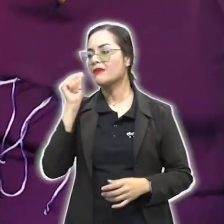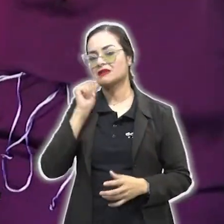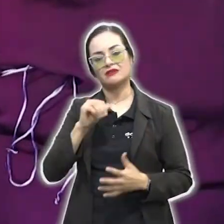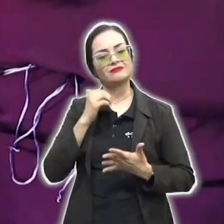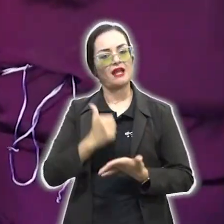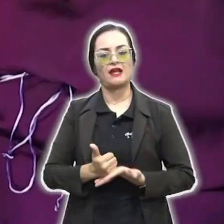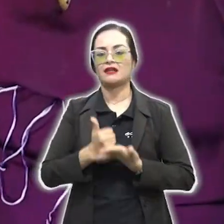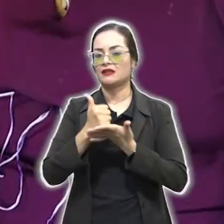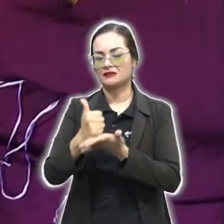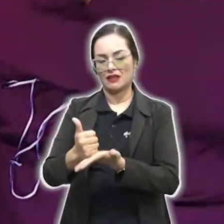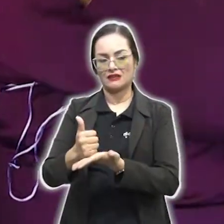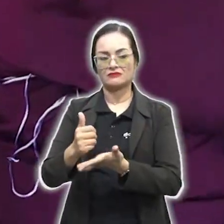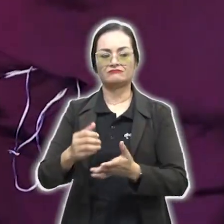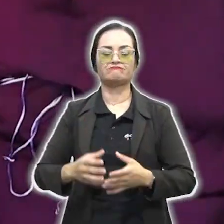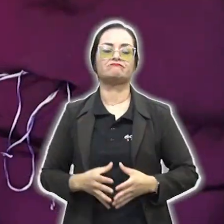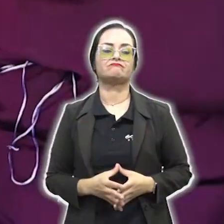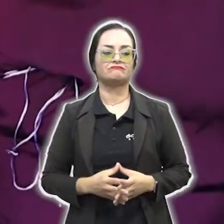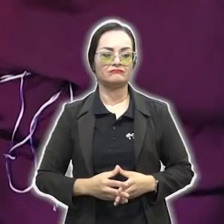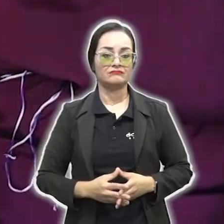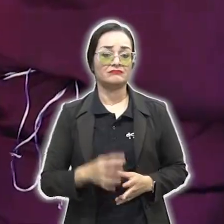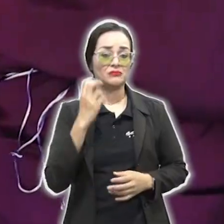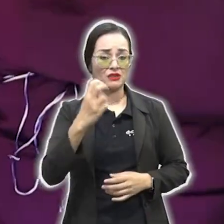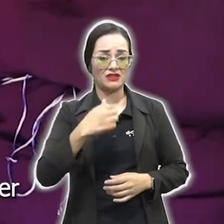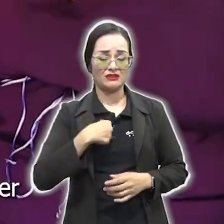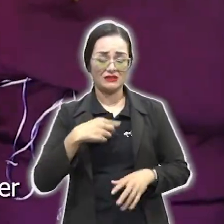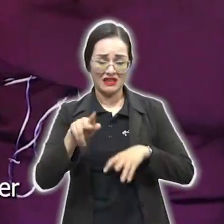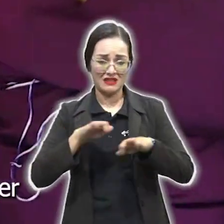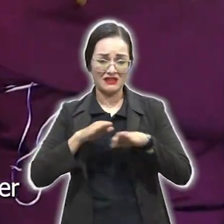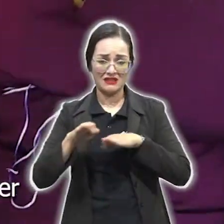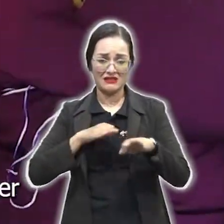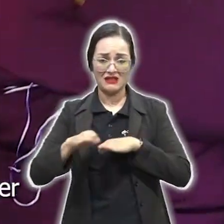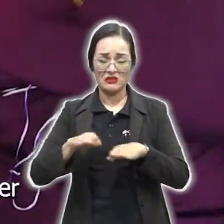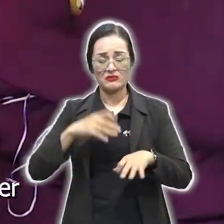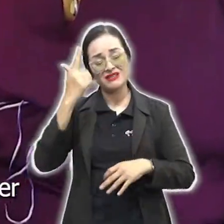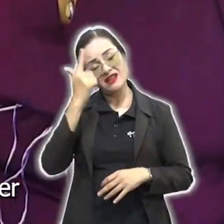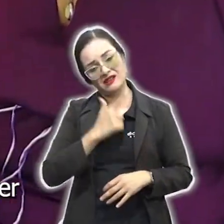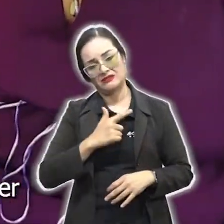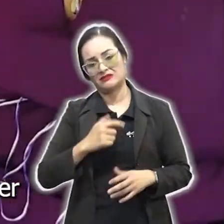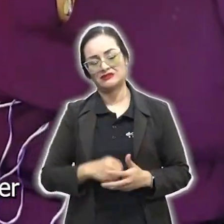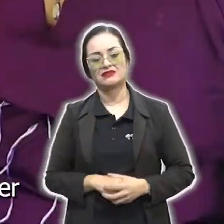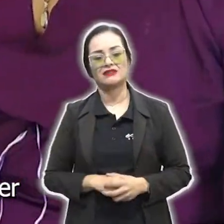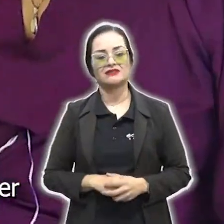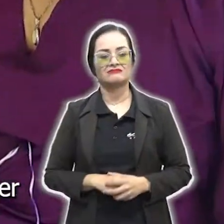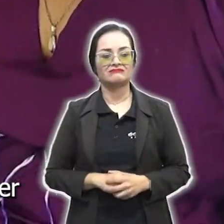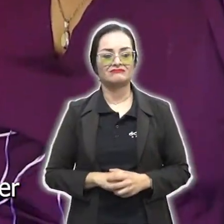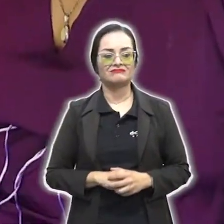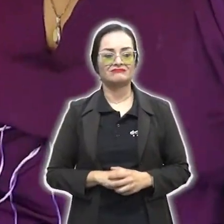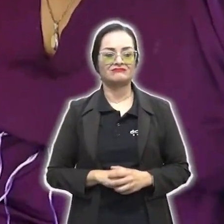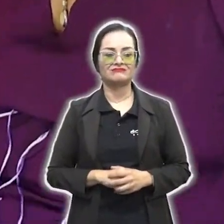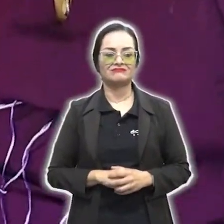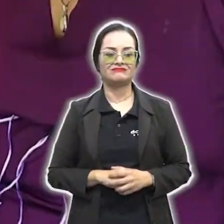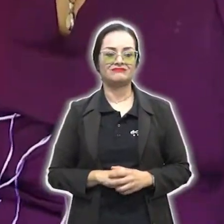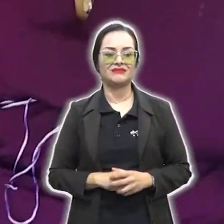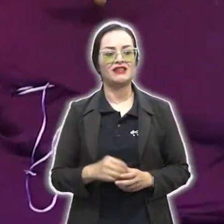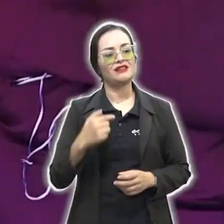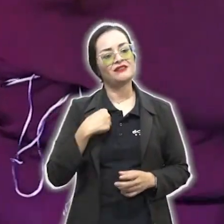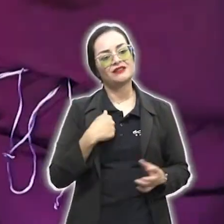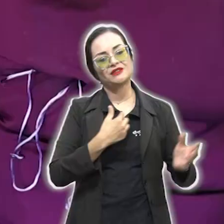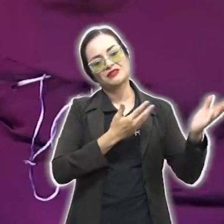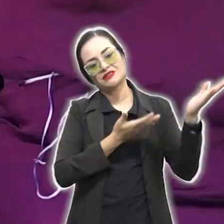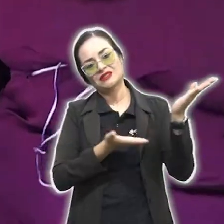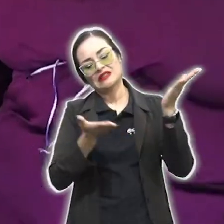él en el día, pues. Principalmente por eso trabajo de noche. Entonces, cuando no tenemos nada que hacer, yo pues